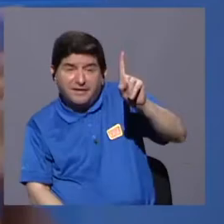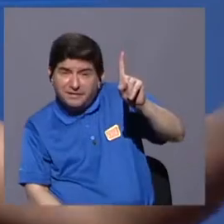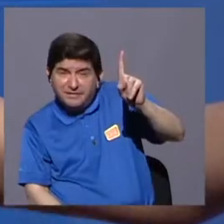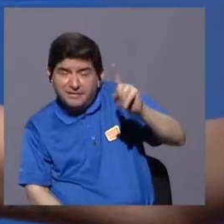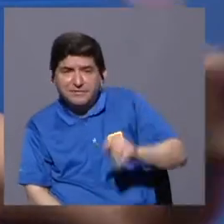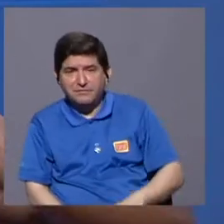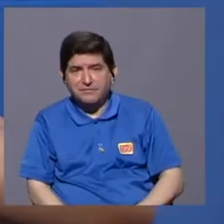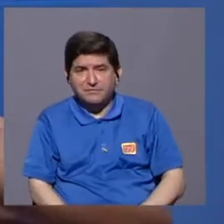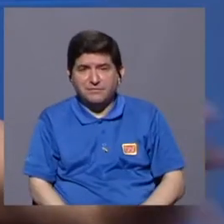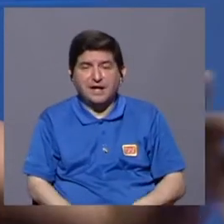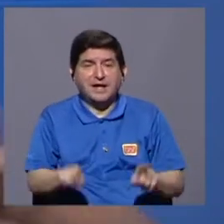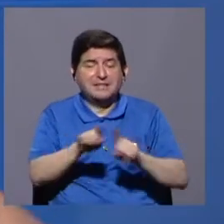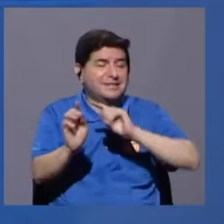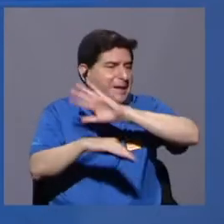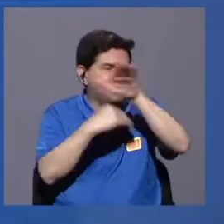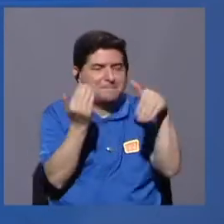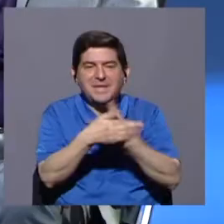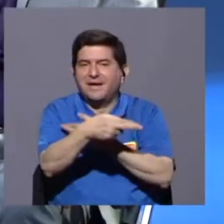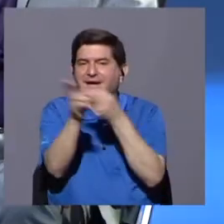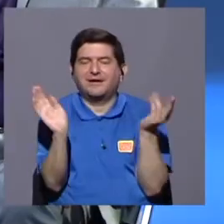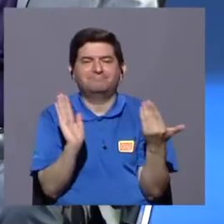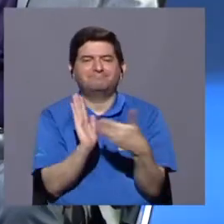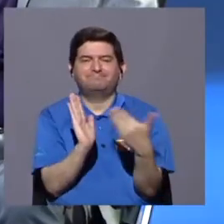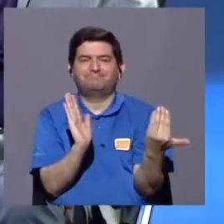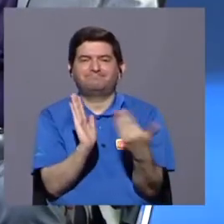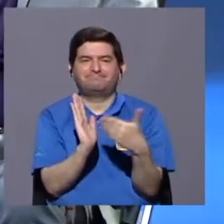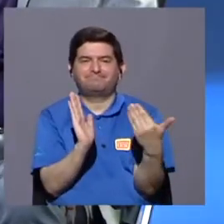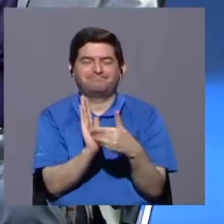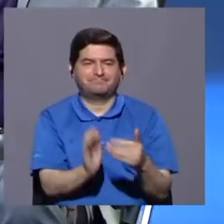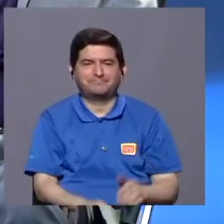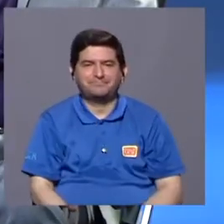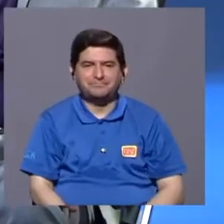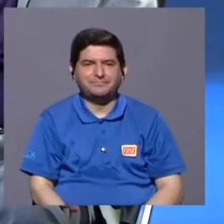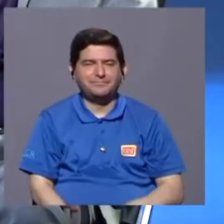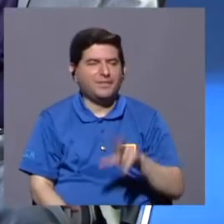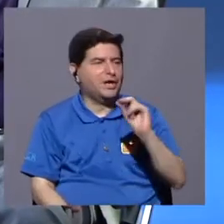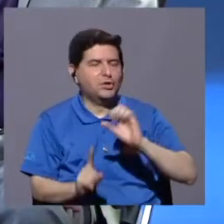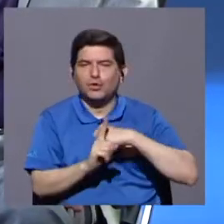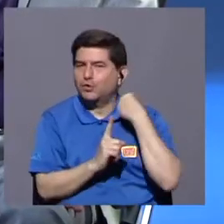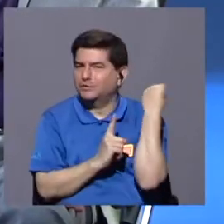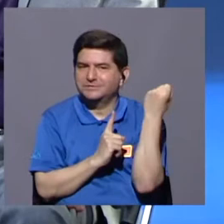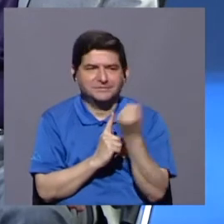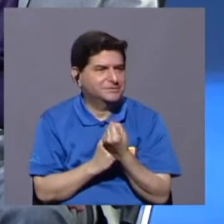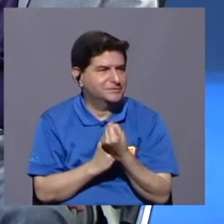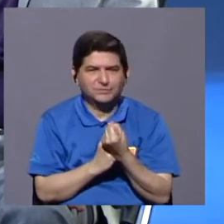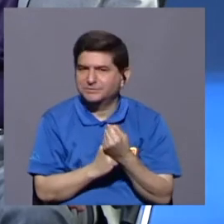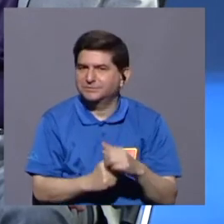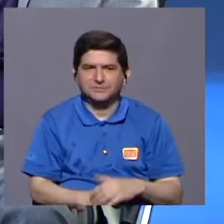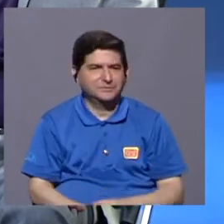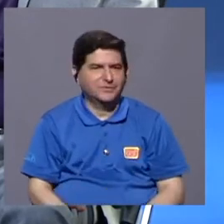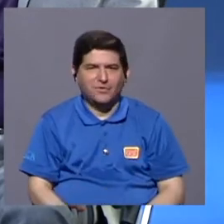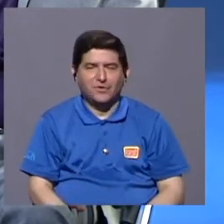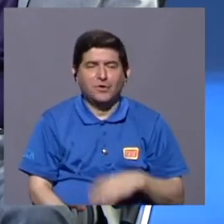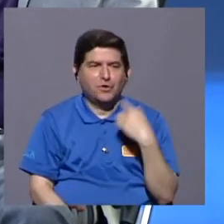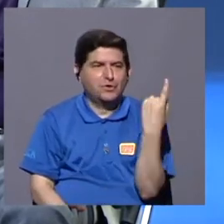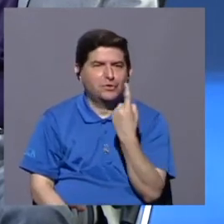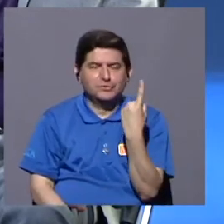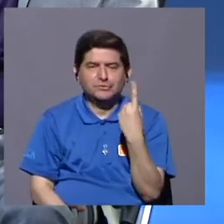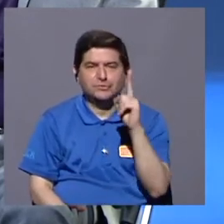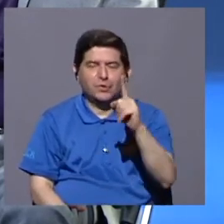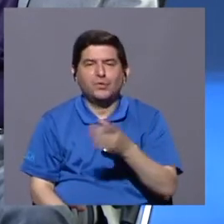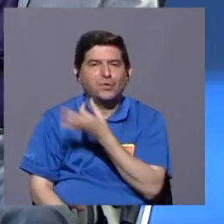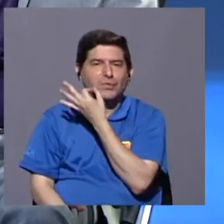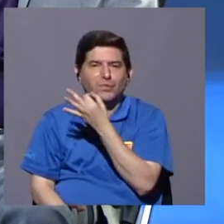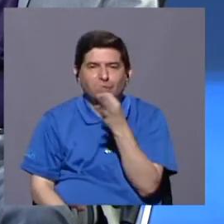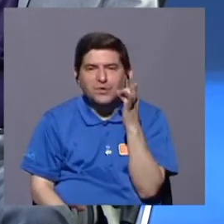a aparecer en toda la región. No es una cuestión de solo que aparece una